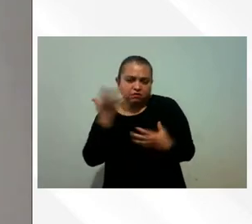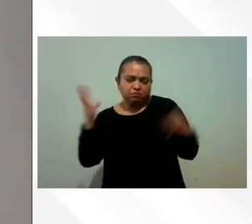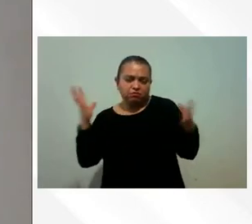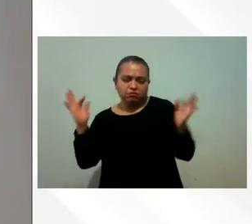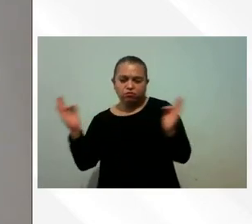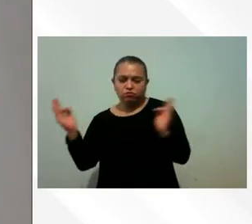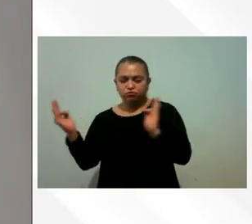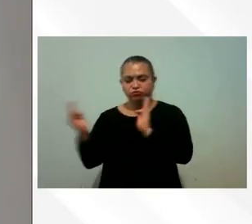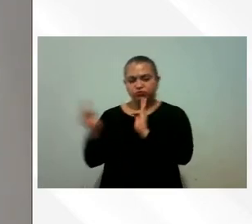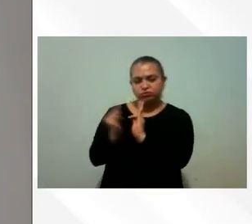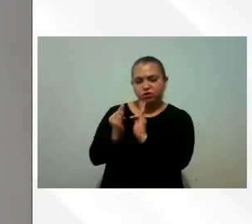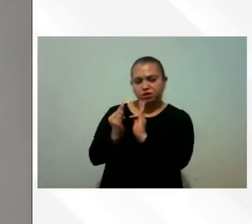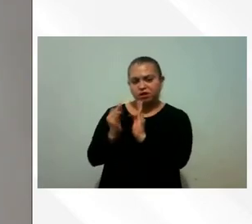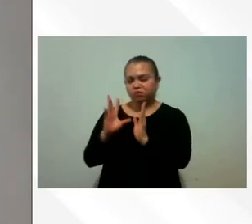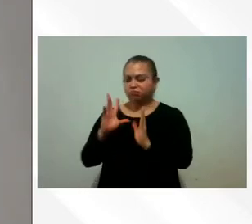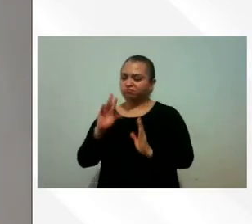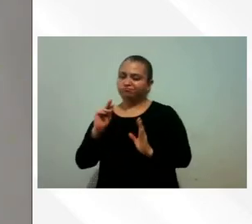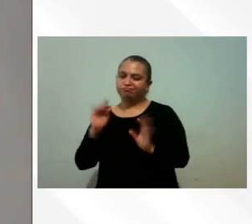mis colegas maestros.